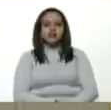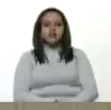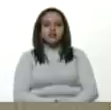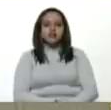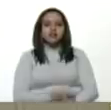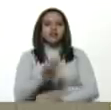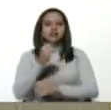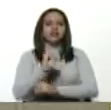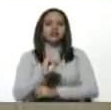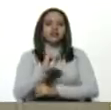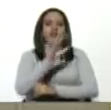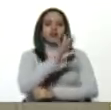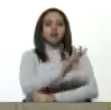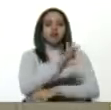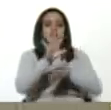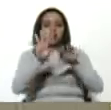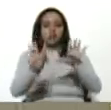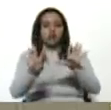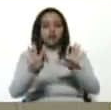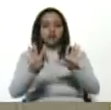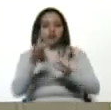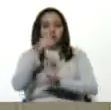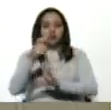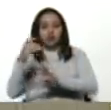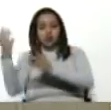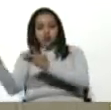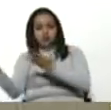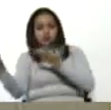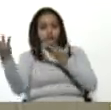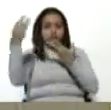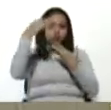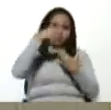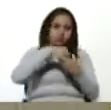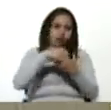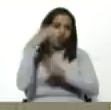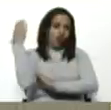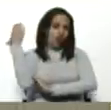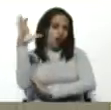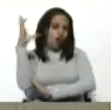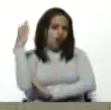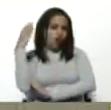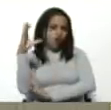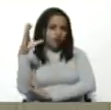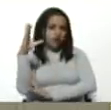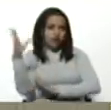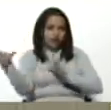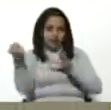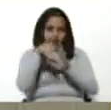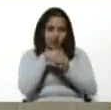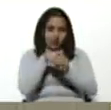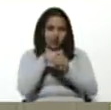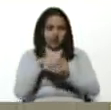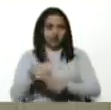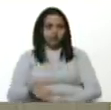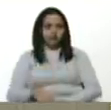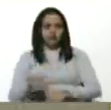59 casos de Colombia con nacionales que entraron